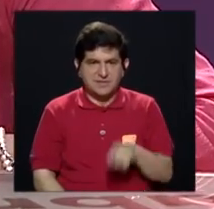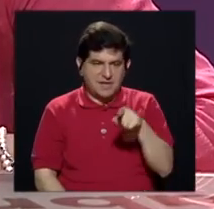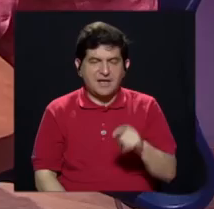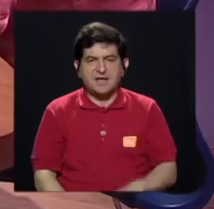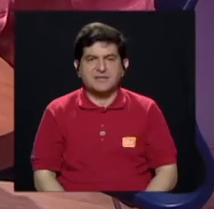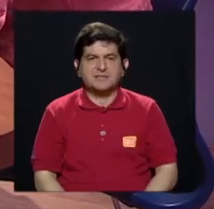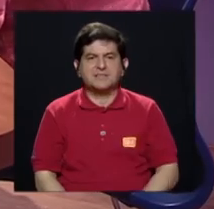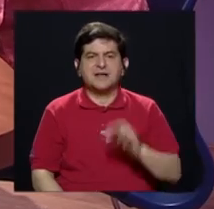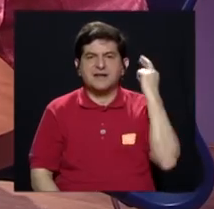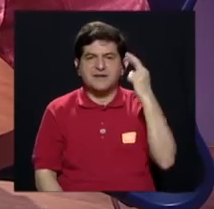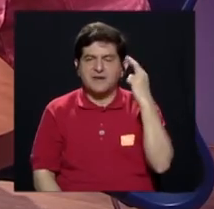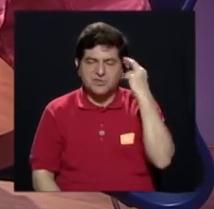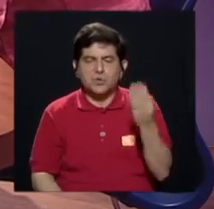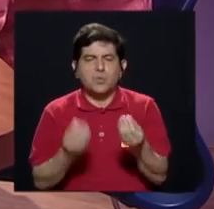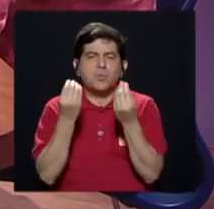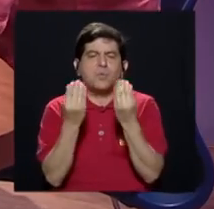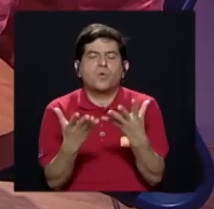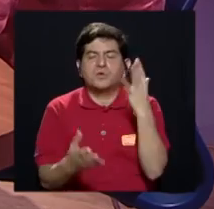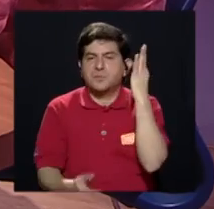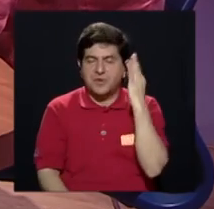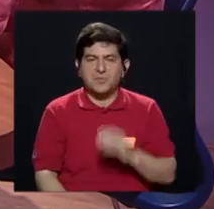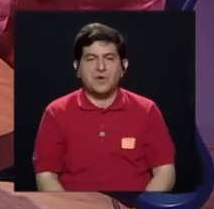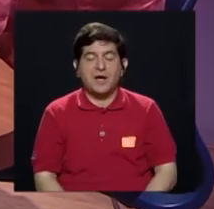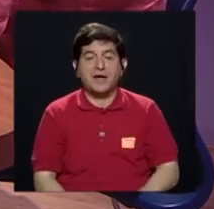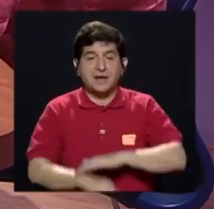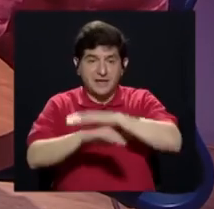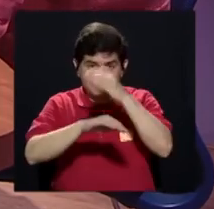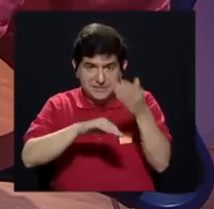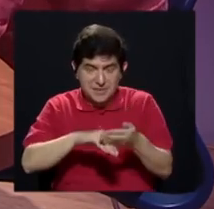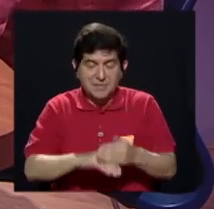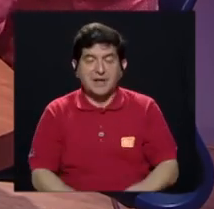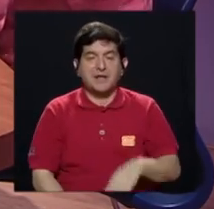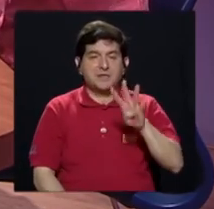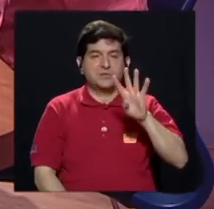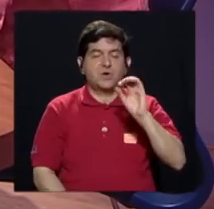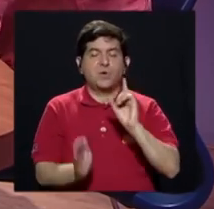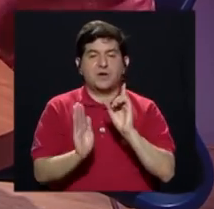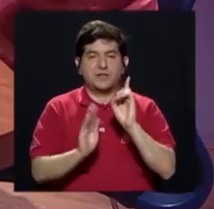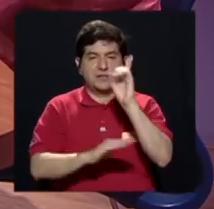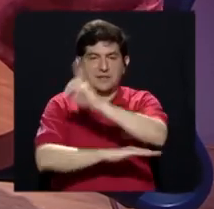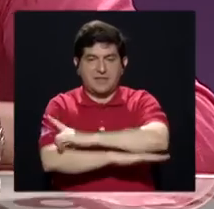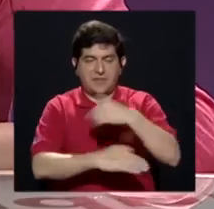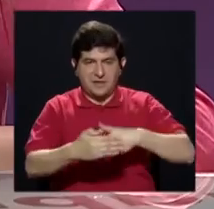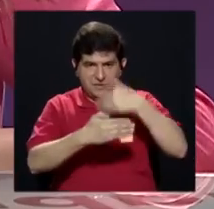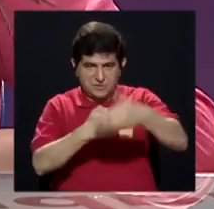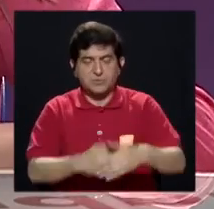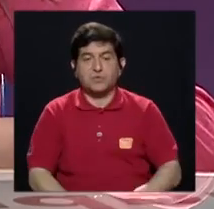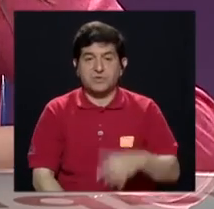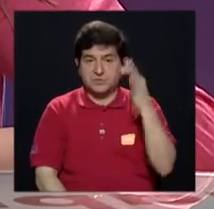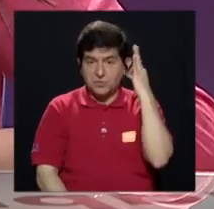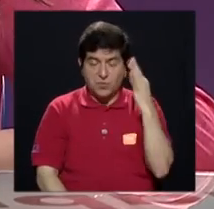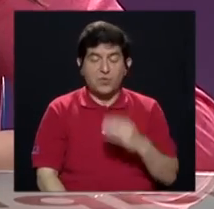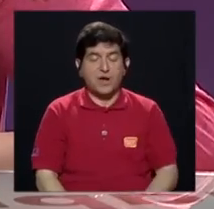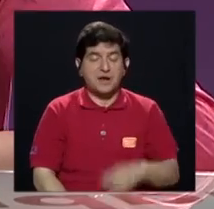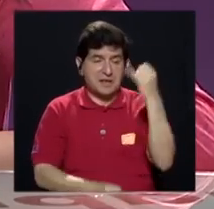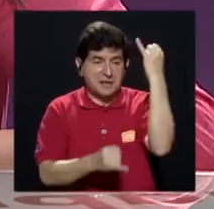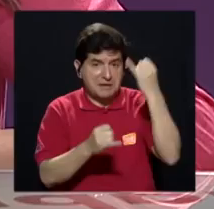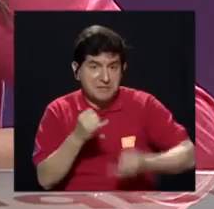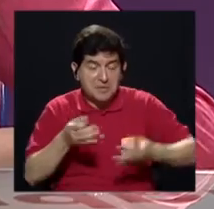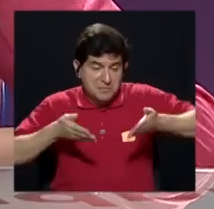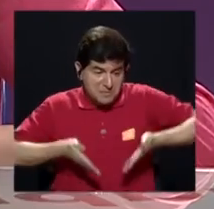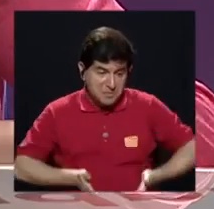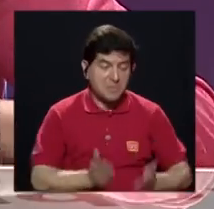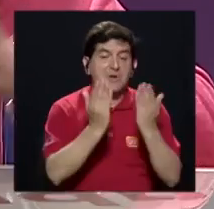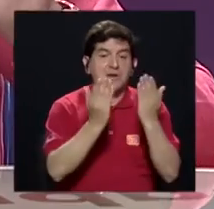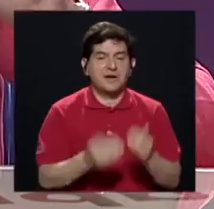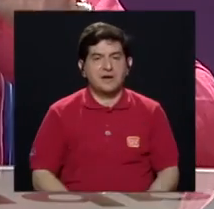protagonista de que tantas señoras quedarán embarazadas en cuarentena claro verdad la pobre señora terminando de dar a luz y